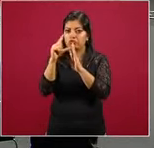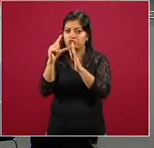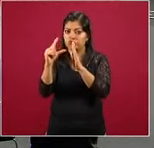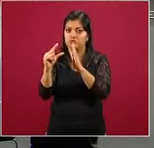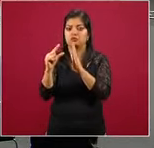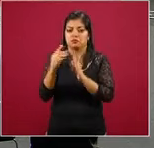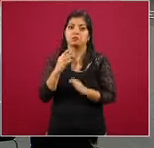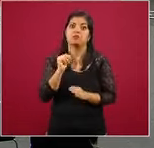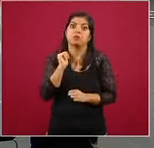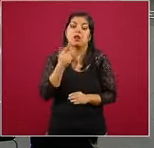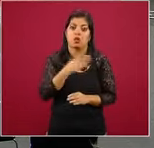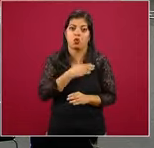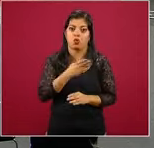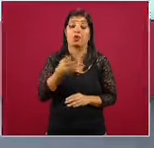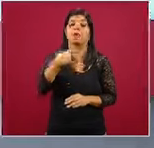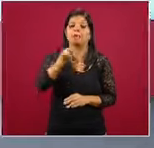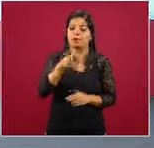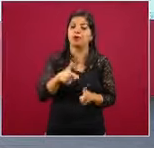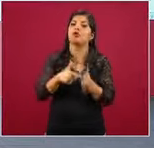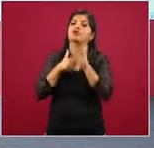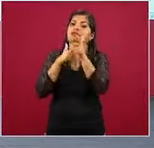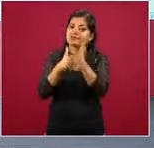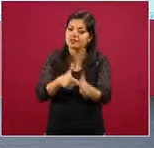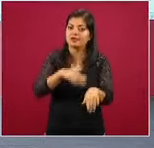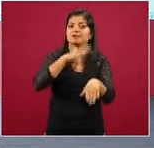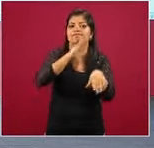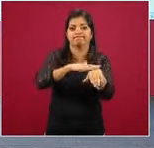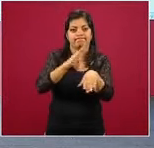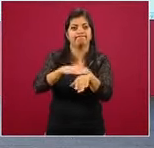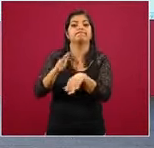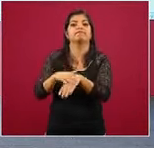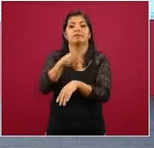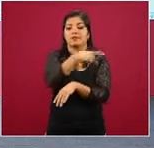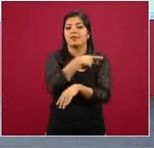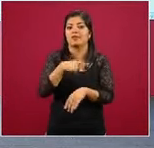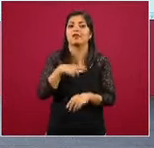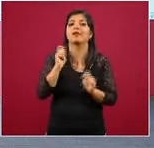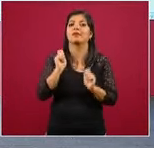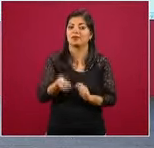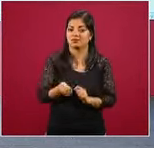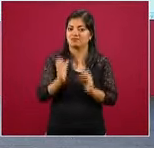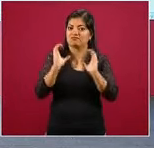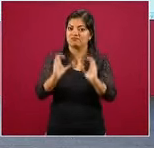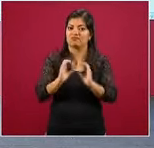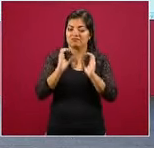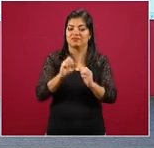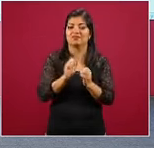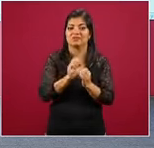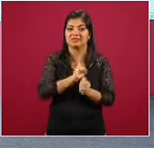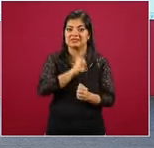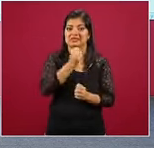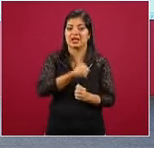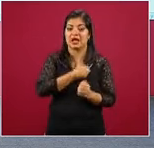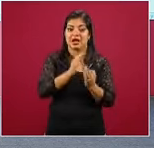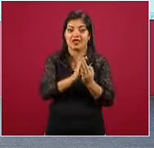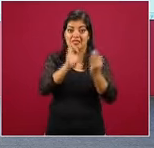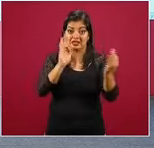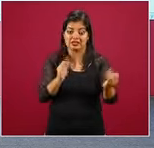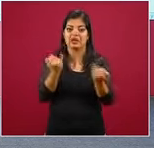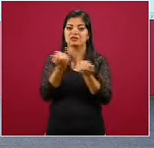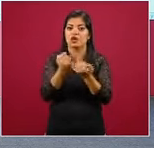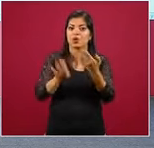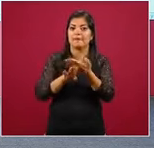Sin embargo, el llamado a la población es continuar aplicando las medidas correspondientes de sana distancia y de